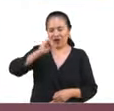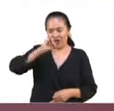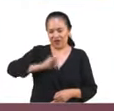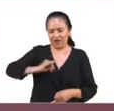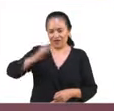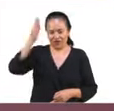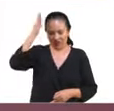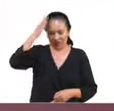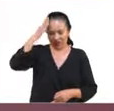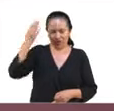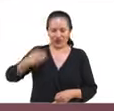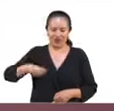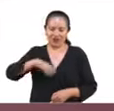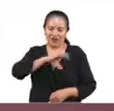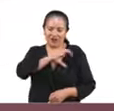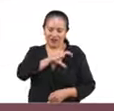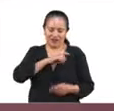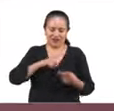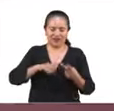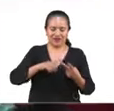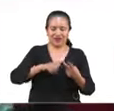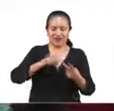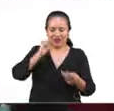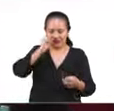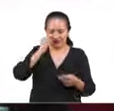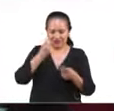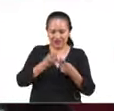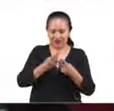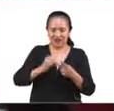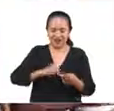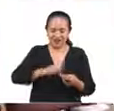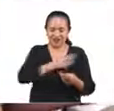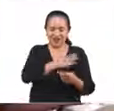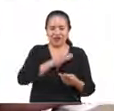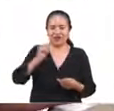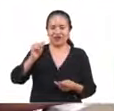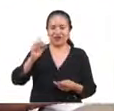la secretaria de Bienestar, Ariadna Montiel,